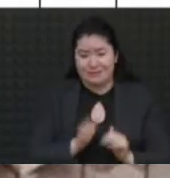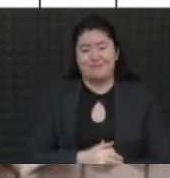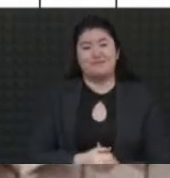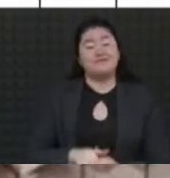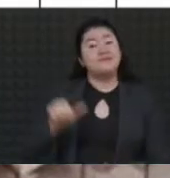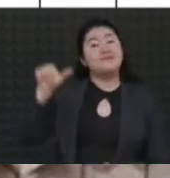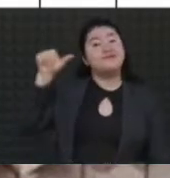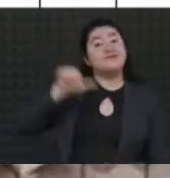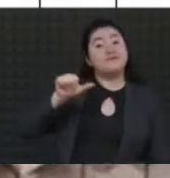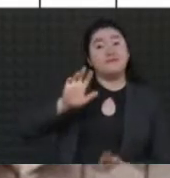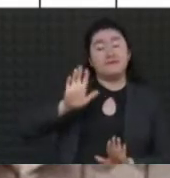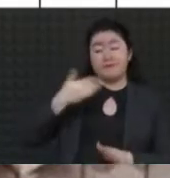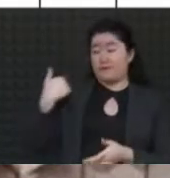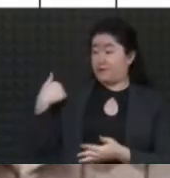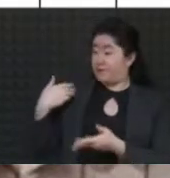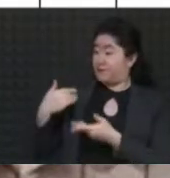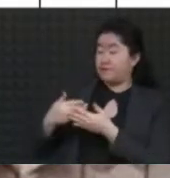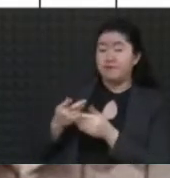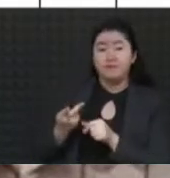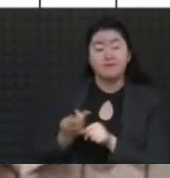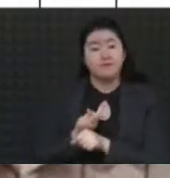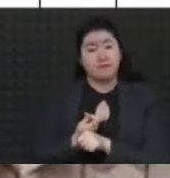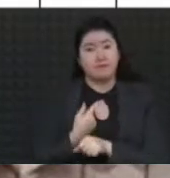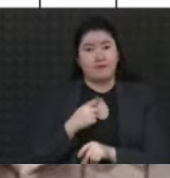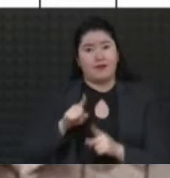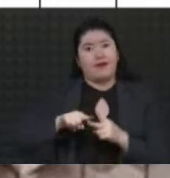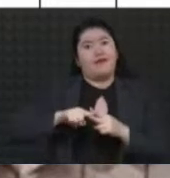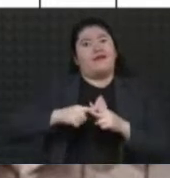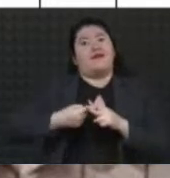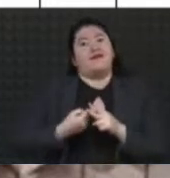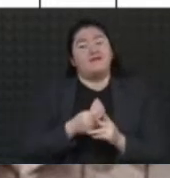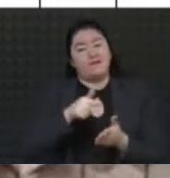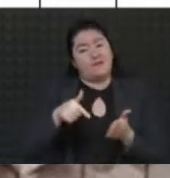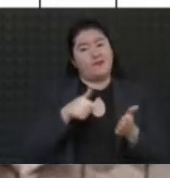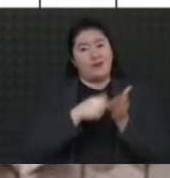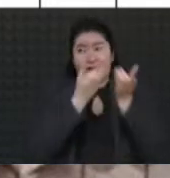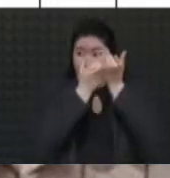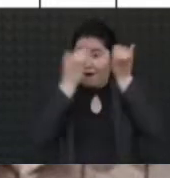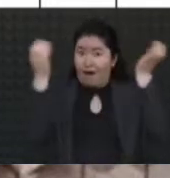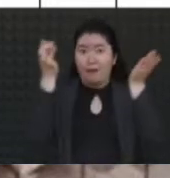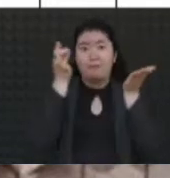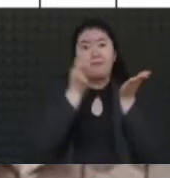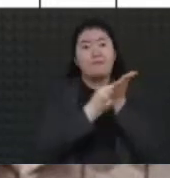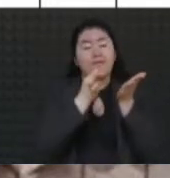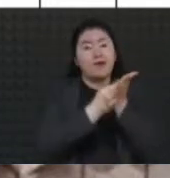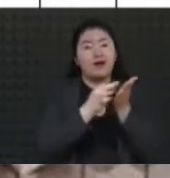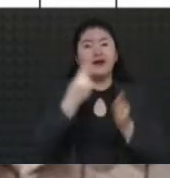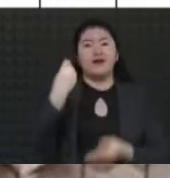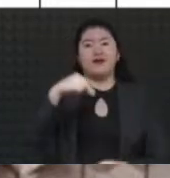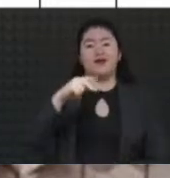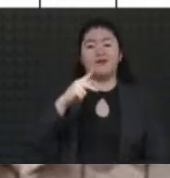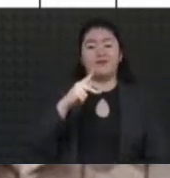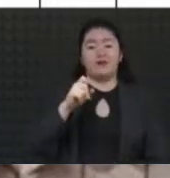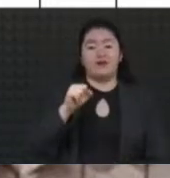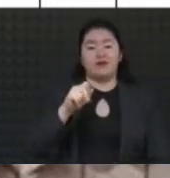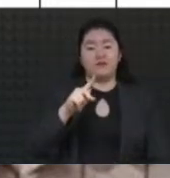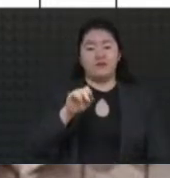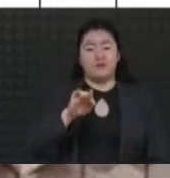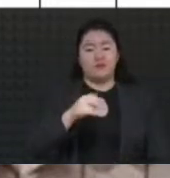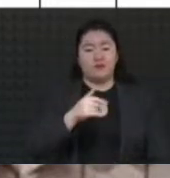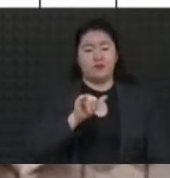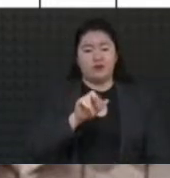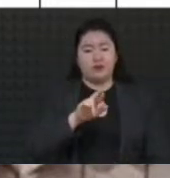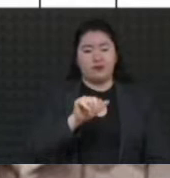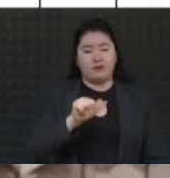elevado metálico, iniciamos trabajos de topografía, que esto lo que nos va a ayudar es